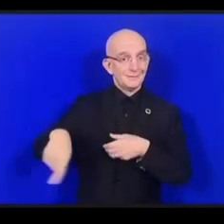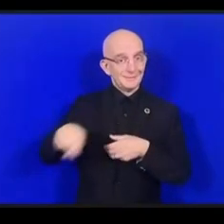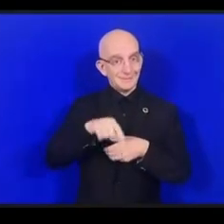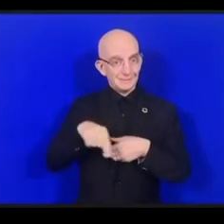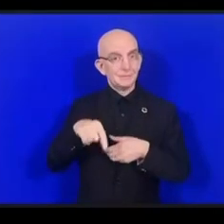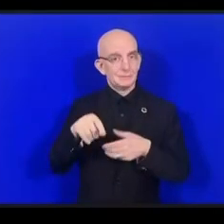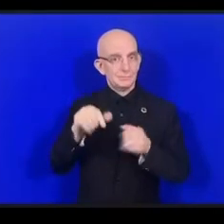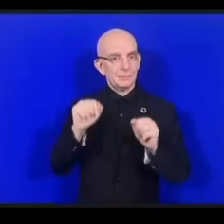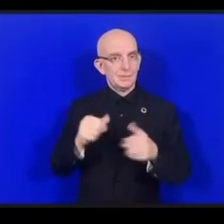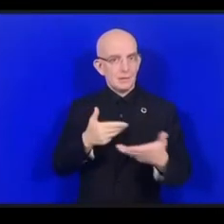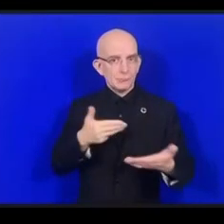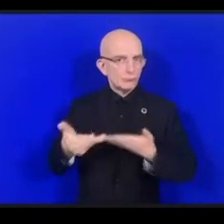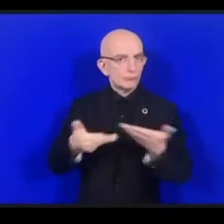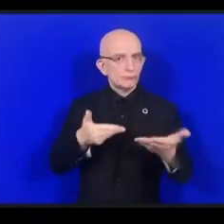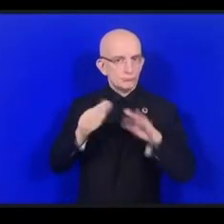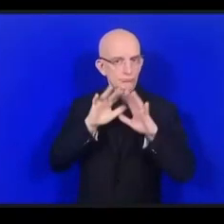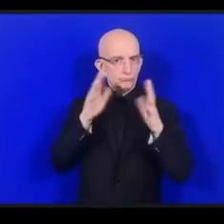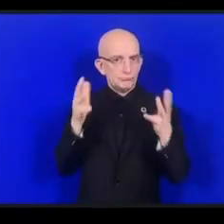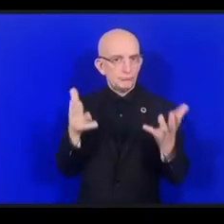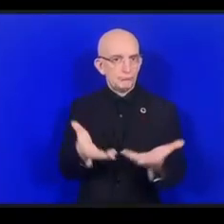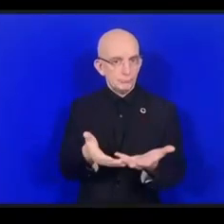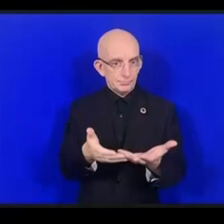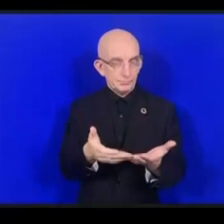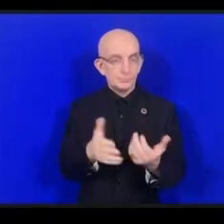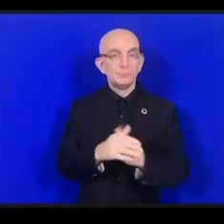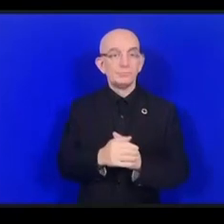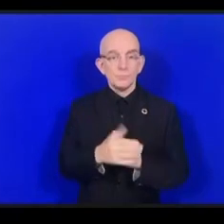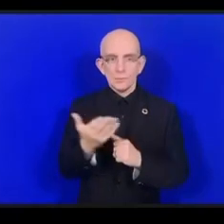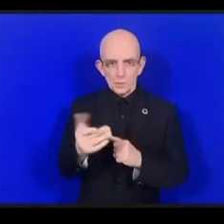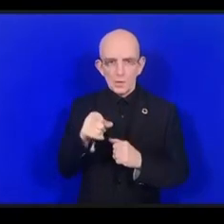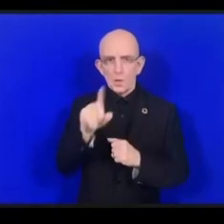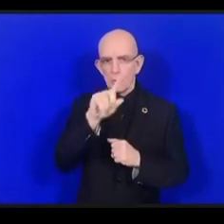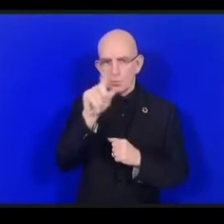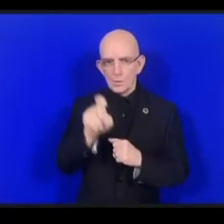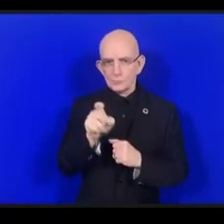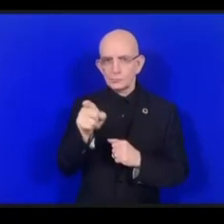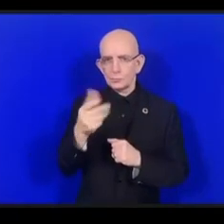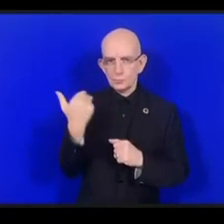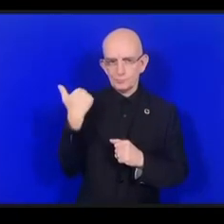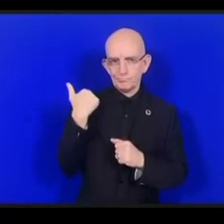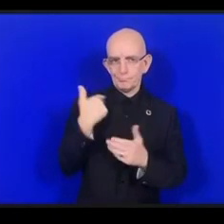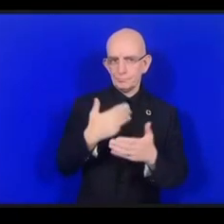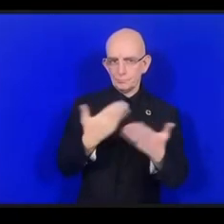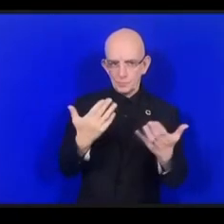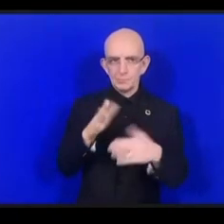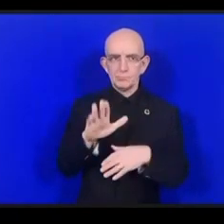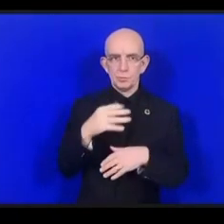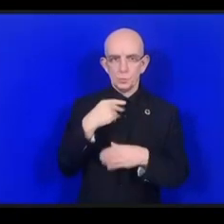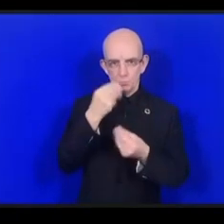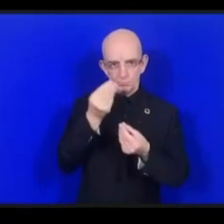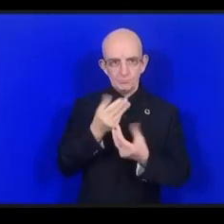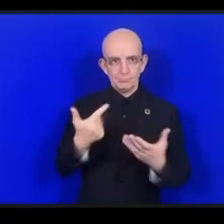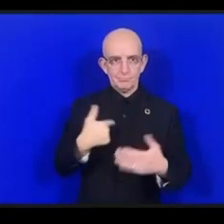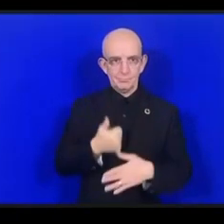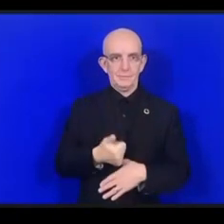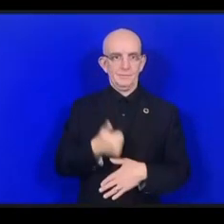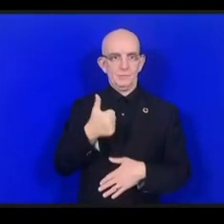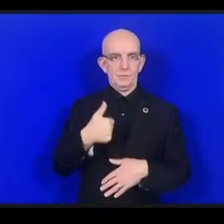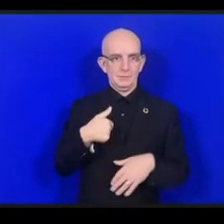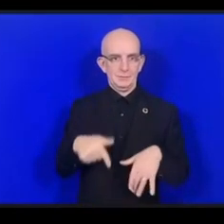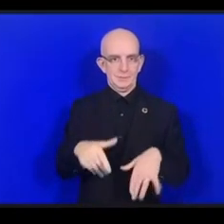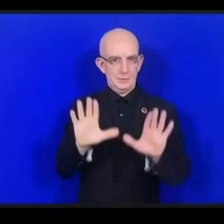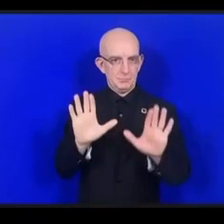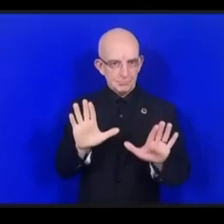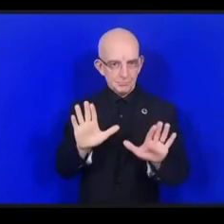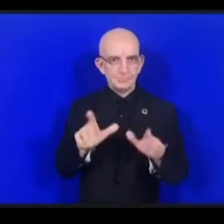primera Pues voy a empezar destacando que educación es un derecho humano y cuando se pregunta sobre